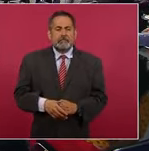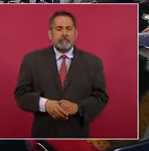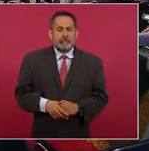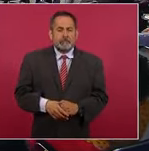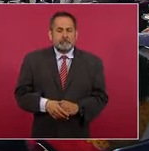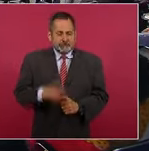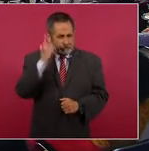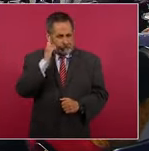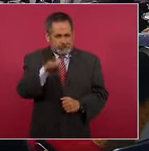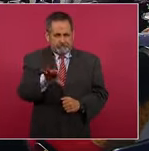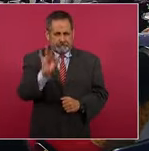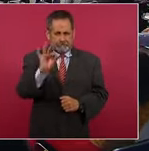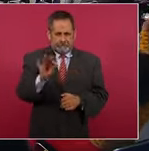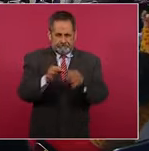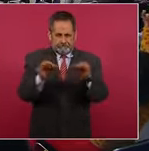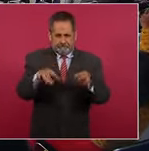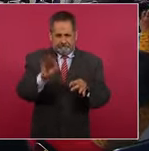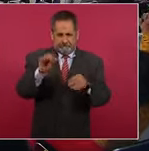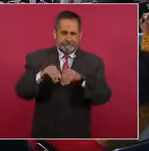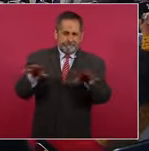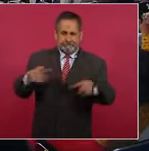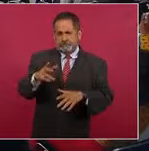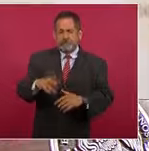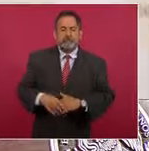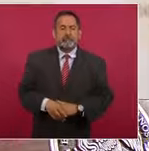Ojalá y la encuentren.